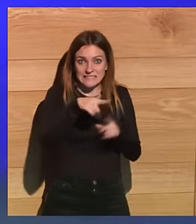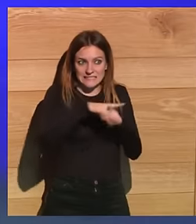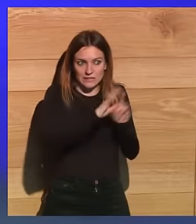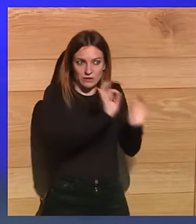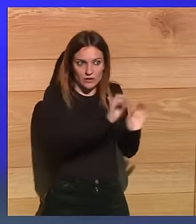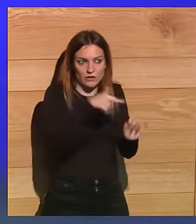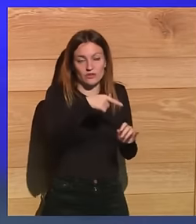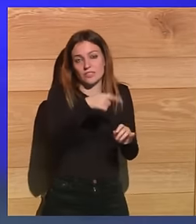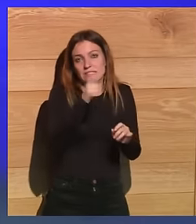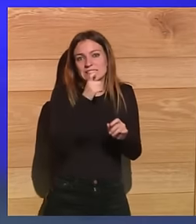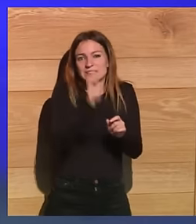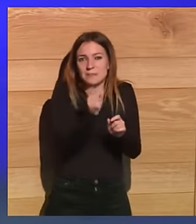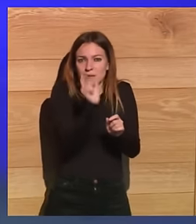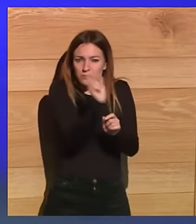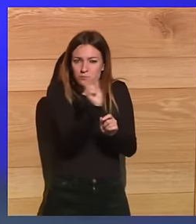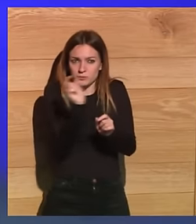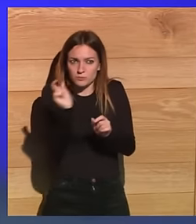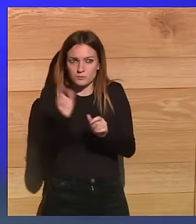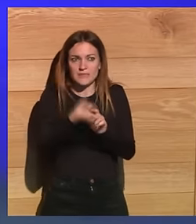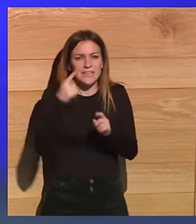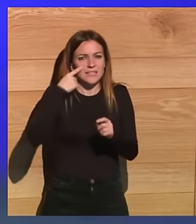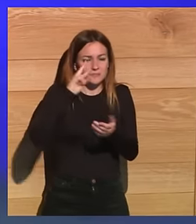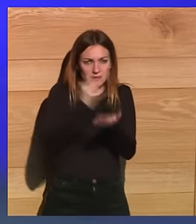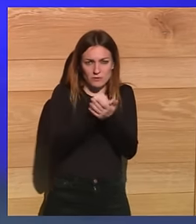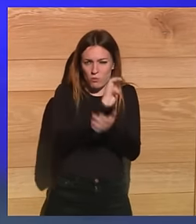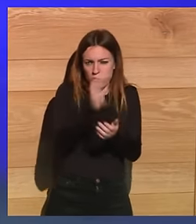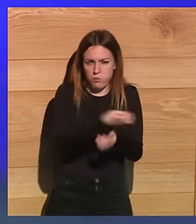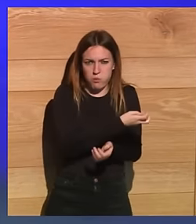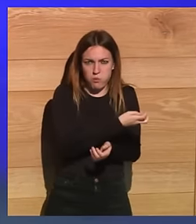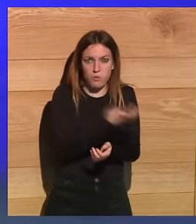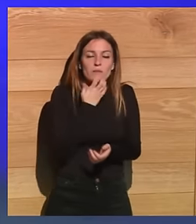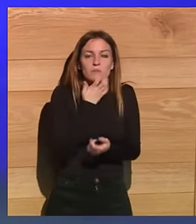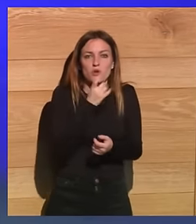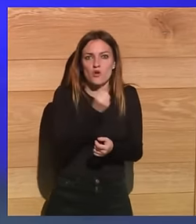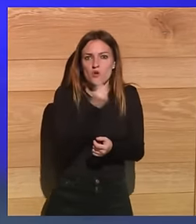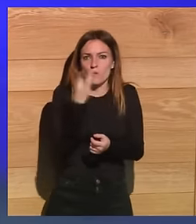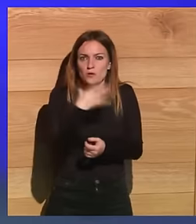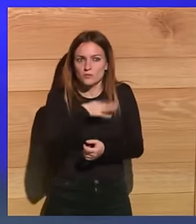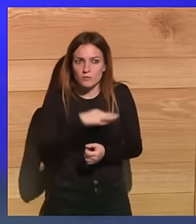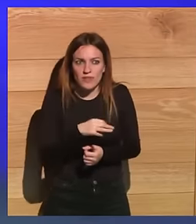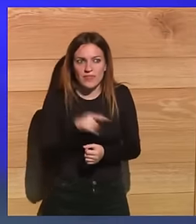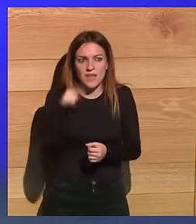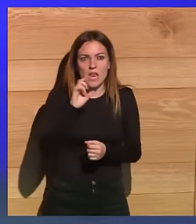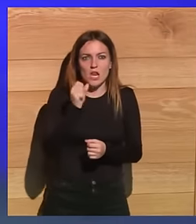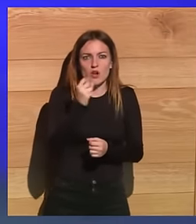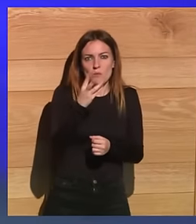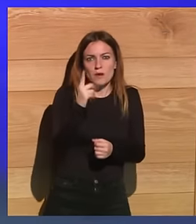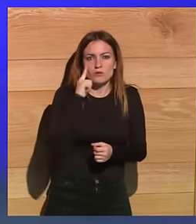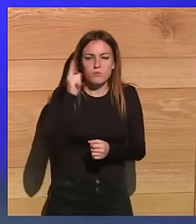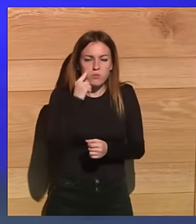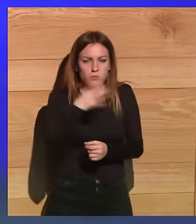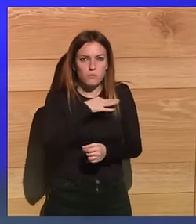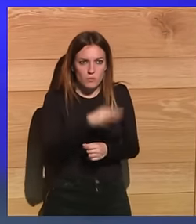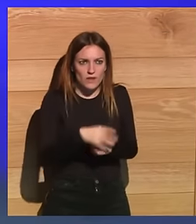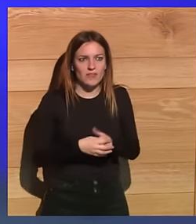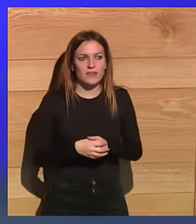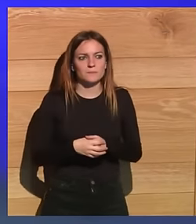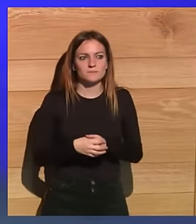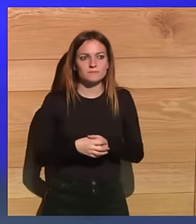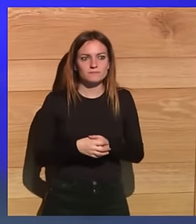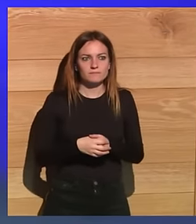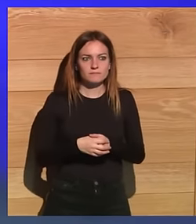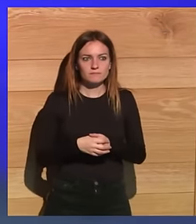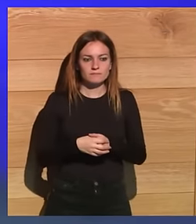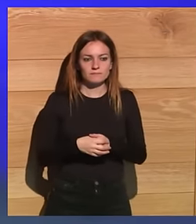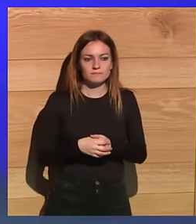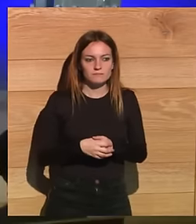muchos más experimentos, como este, por ejemplo, con números, conocen los números, por ejemplo, de la prosodia del